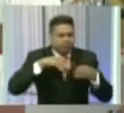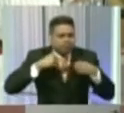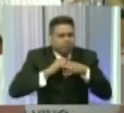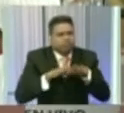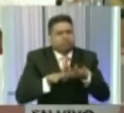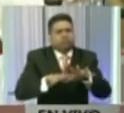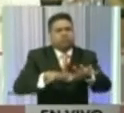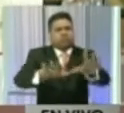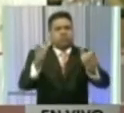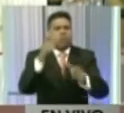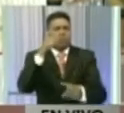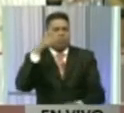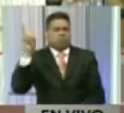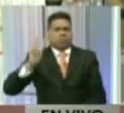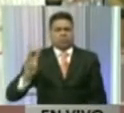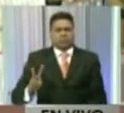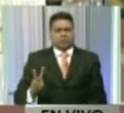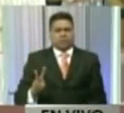Y nos lo desmontaron.